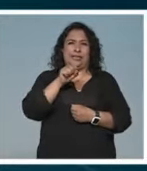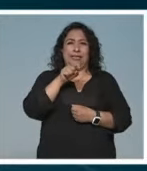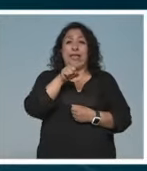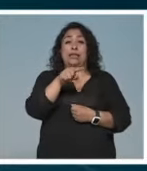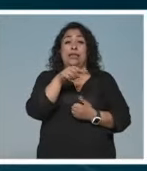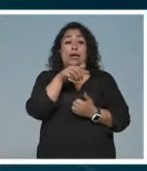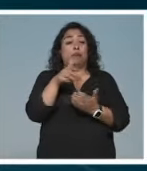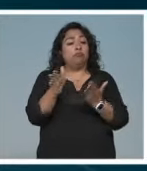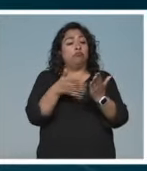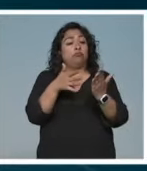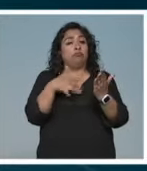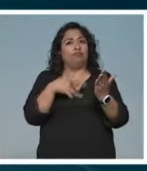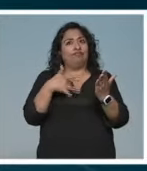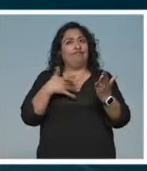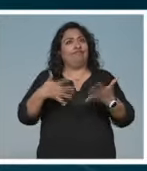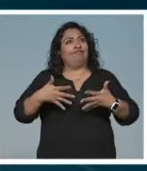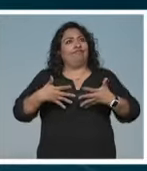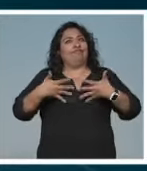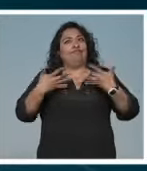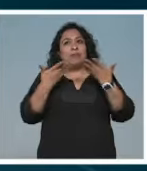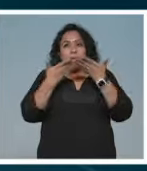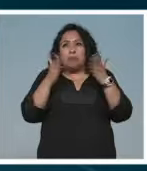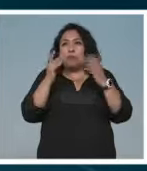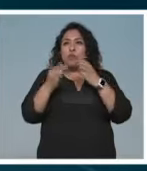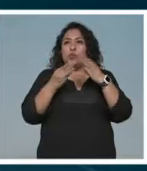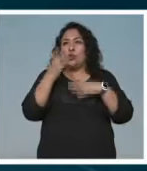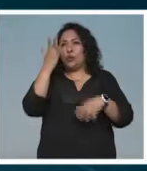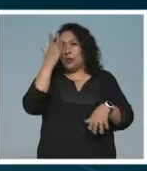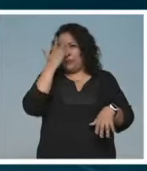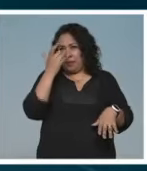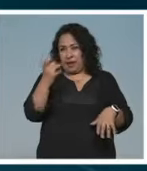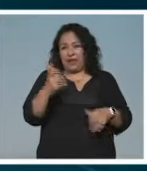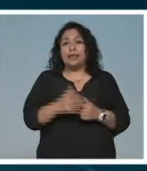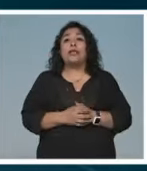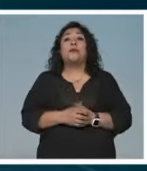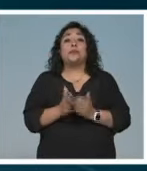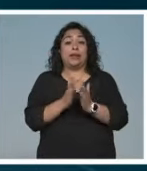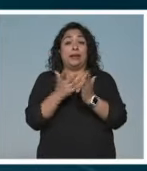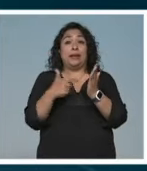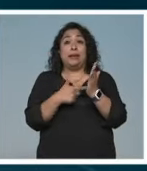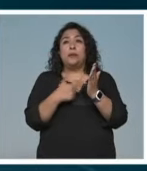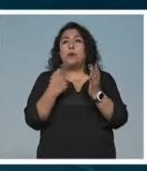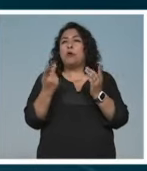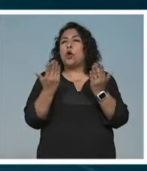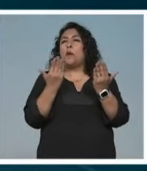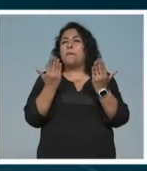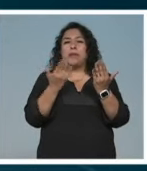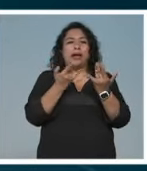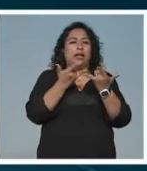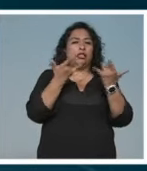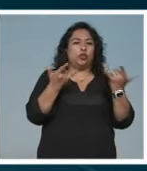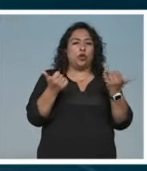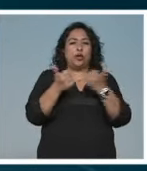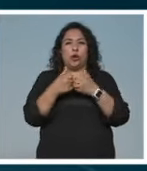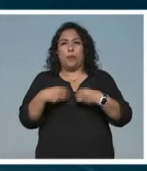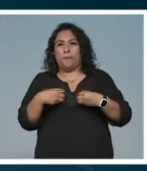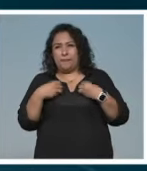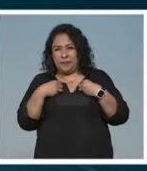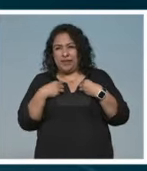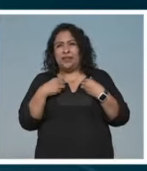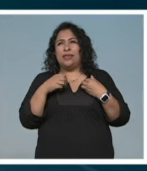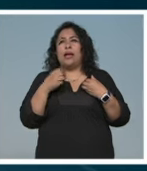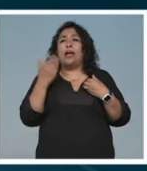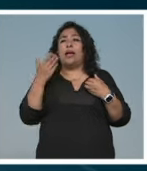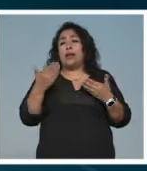su lectura fue motivación y apertura a un mundo mágico. El libro hace un paralelismo de la historia con la vida, desde